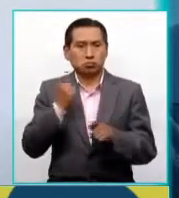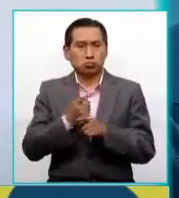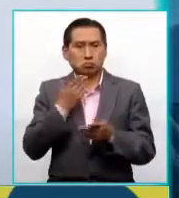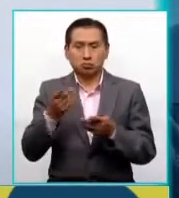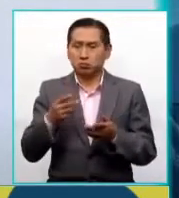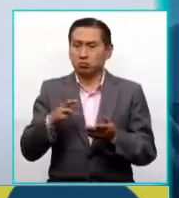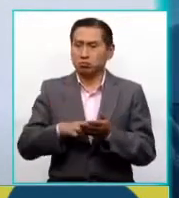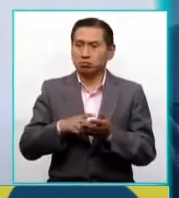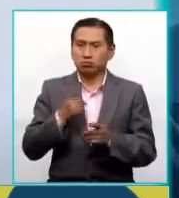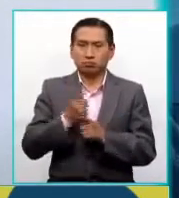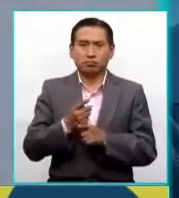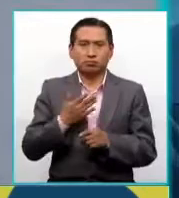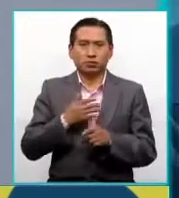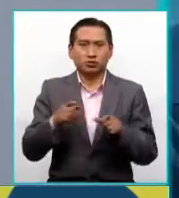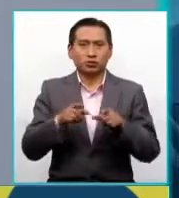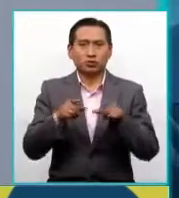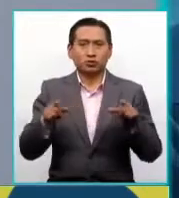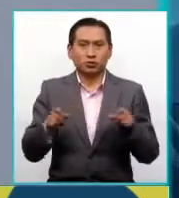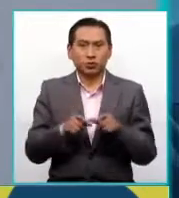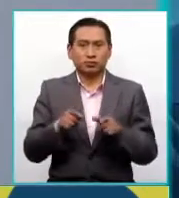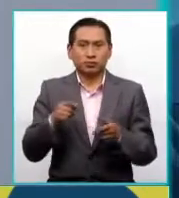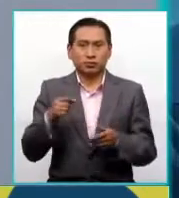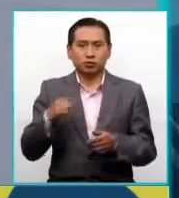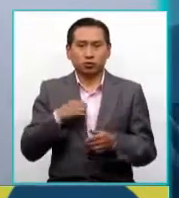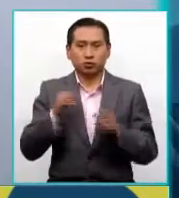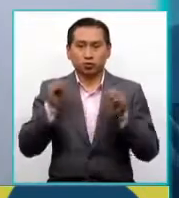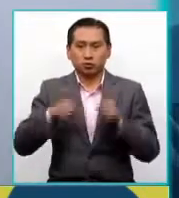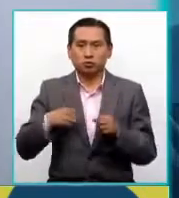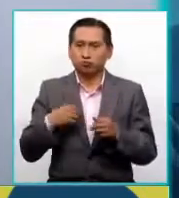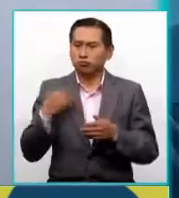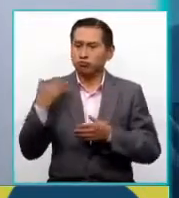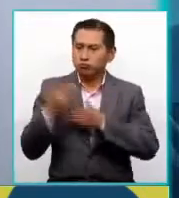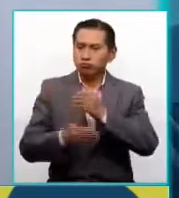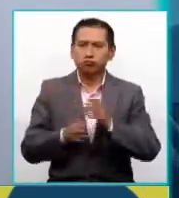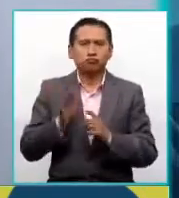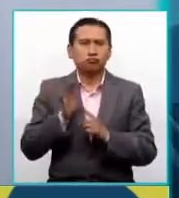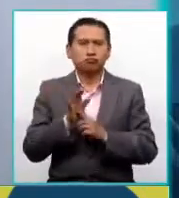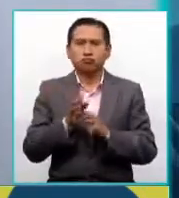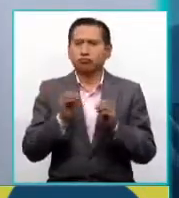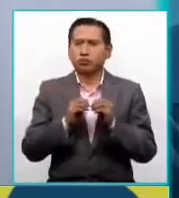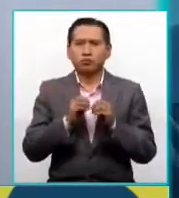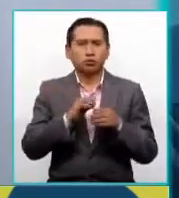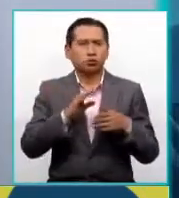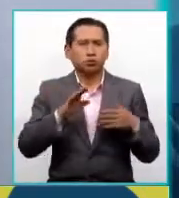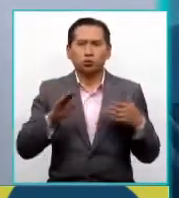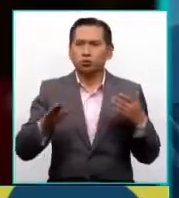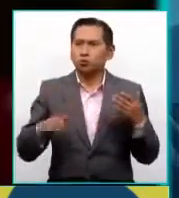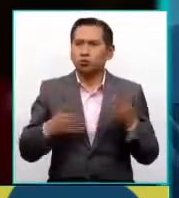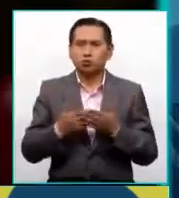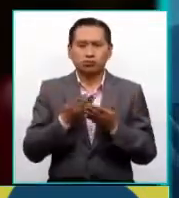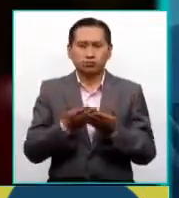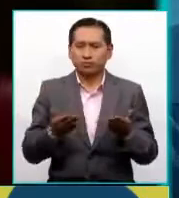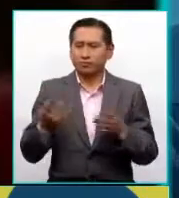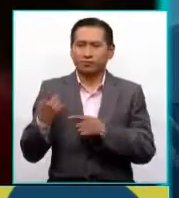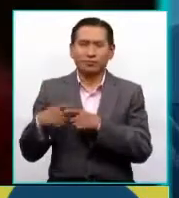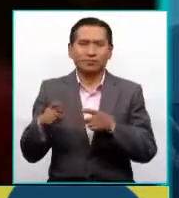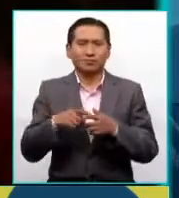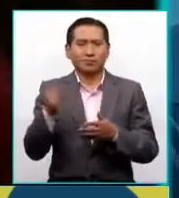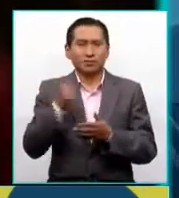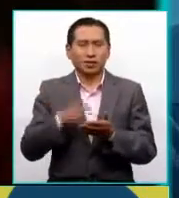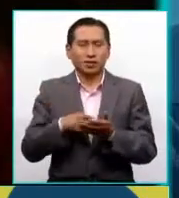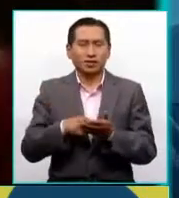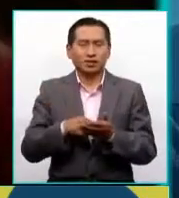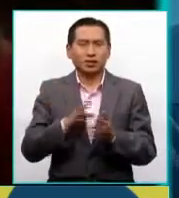lo que tú también dices, ¿no? Es el lugar desde donde puedo desarrollar absolutamente todas estas artes que